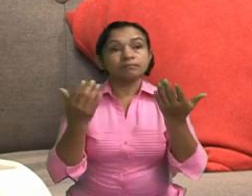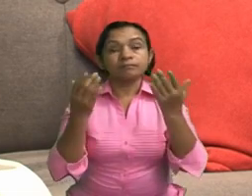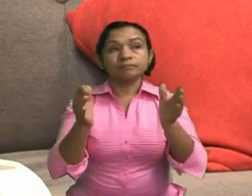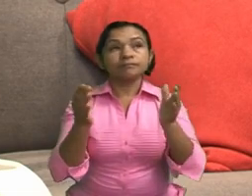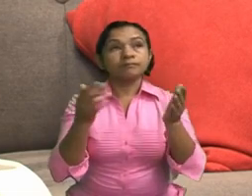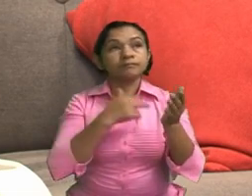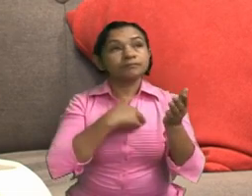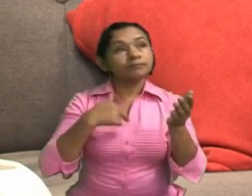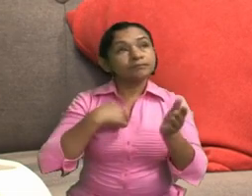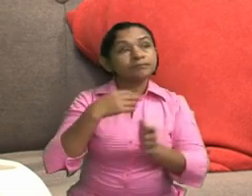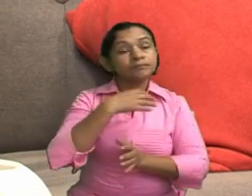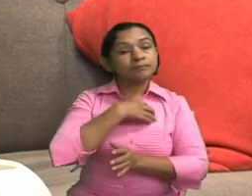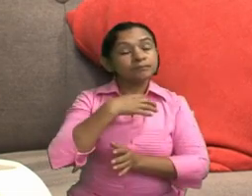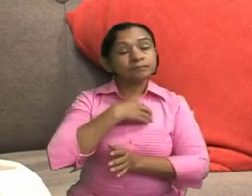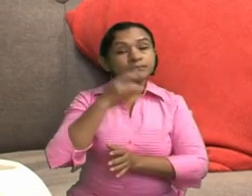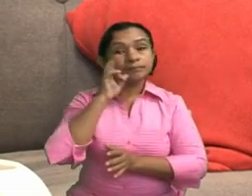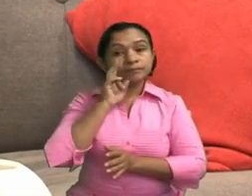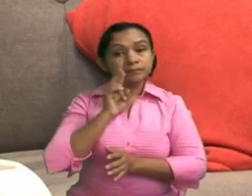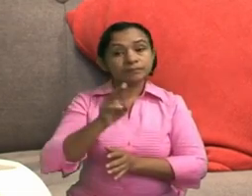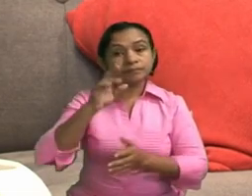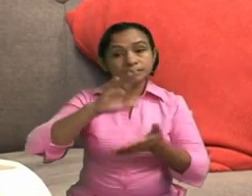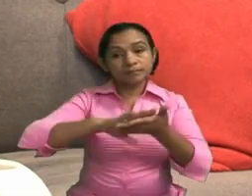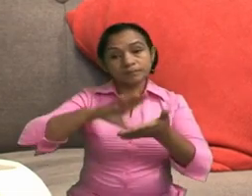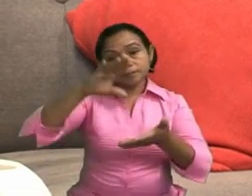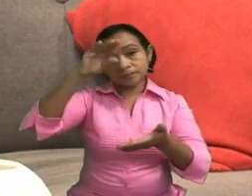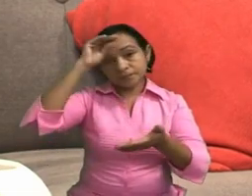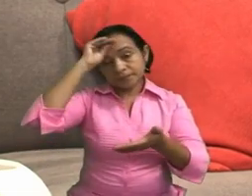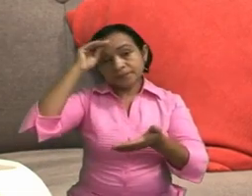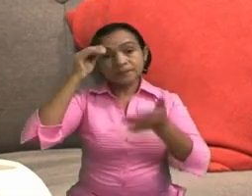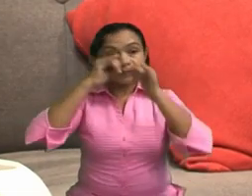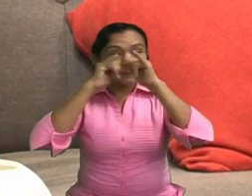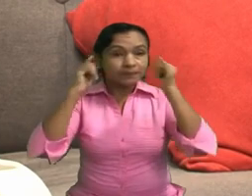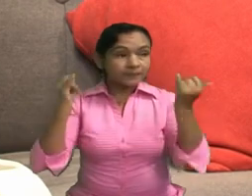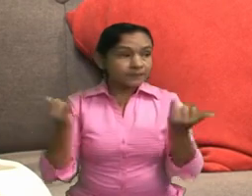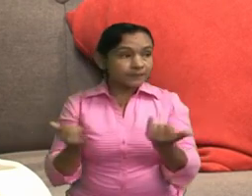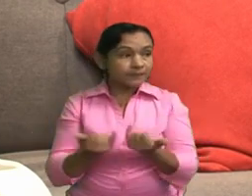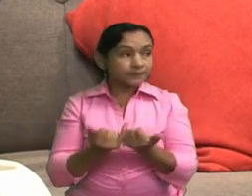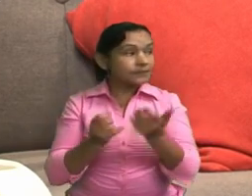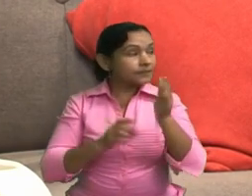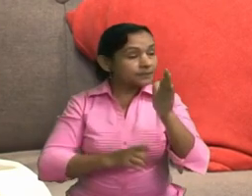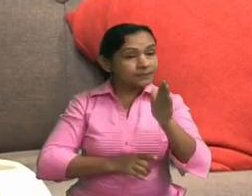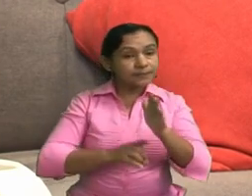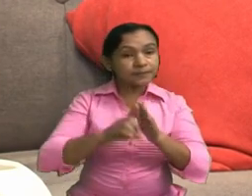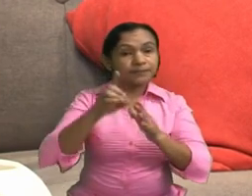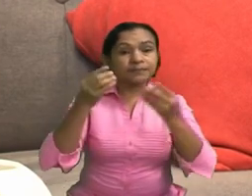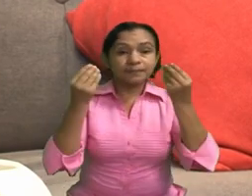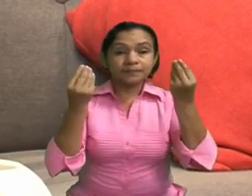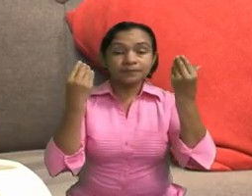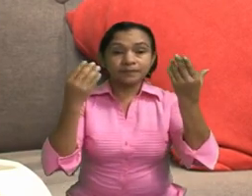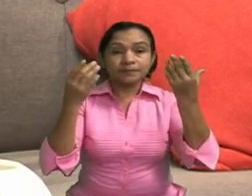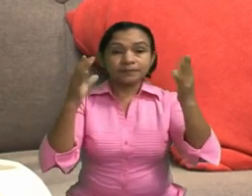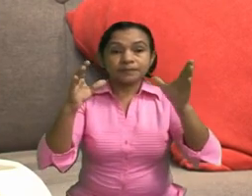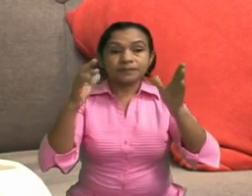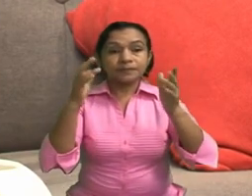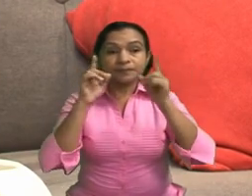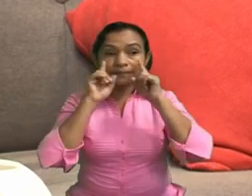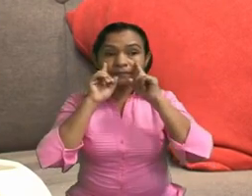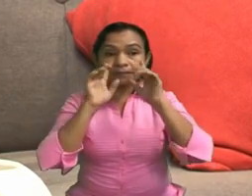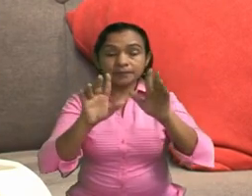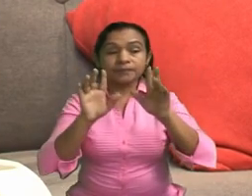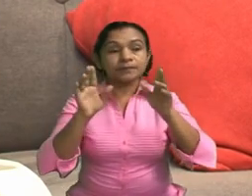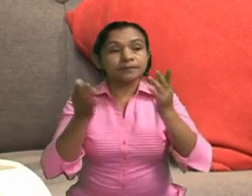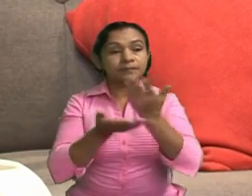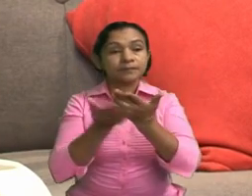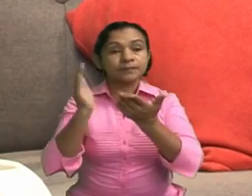para que nosotros tengamos ese reconocimiento internacional, se desarrollan una gran cantidad de acciones de conservación, de